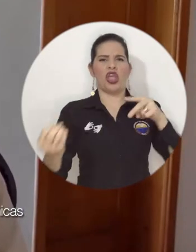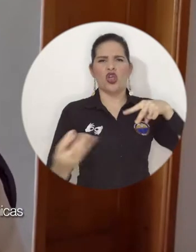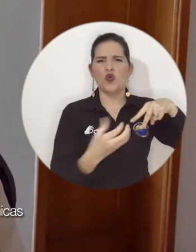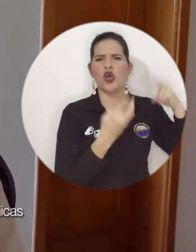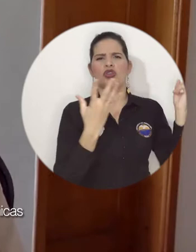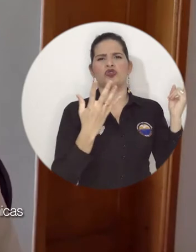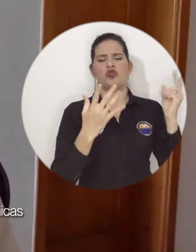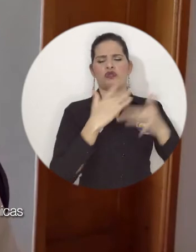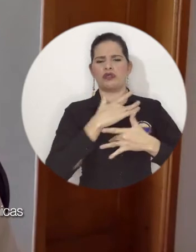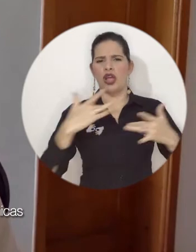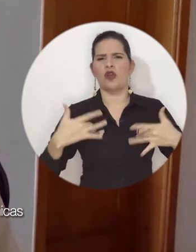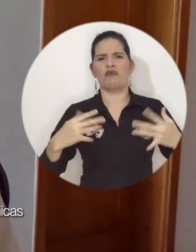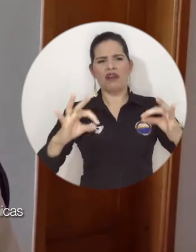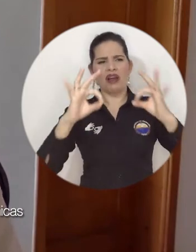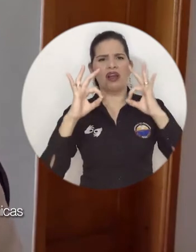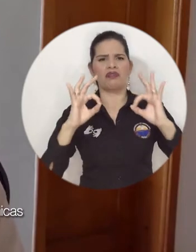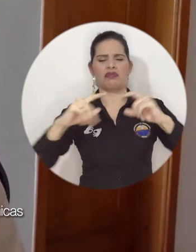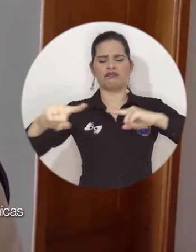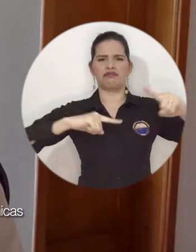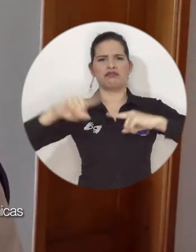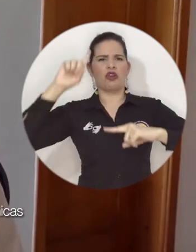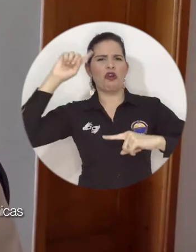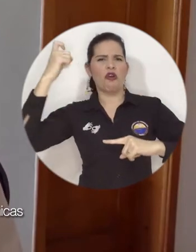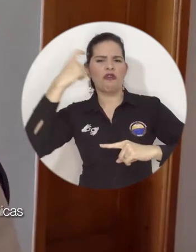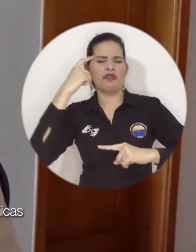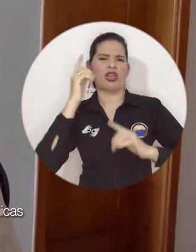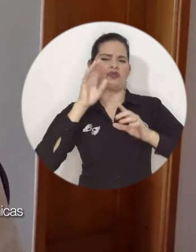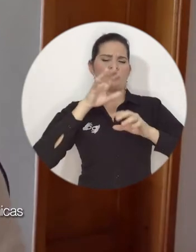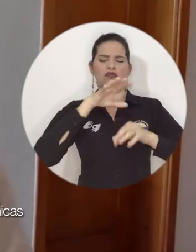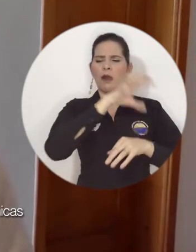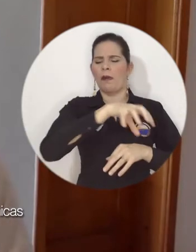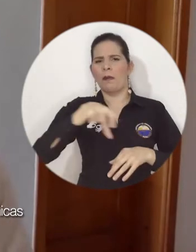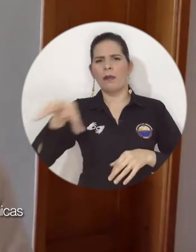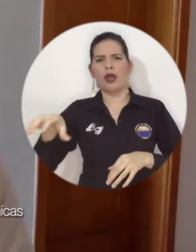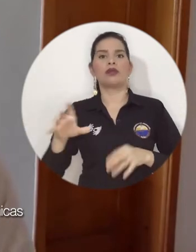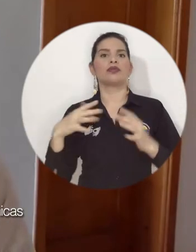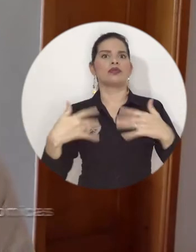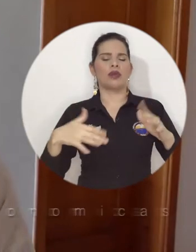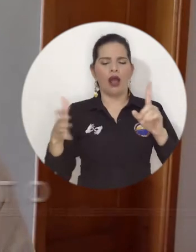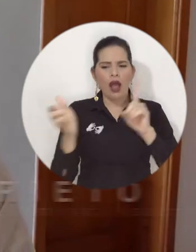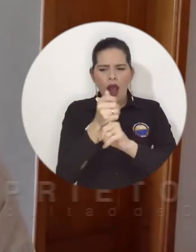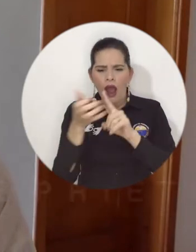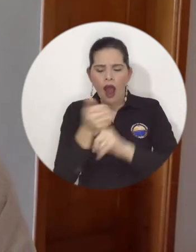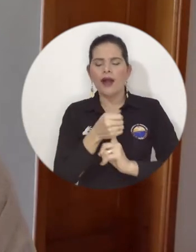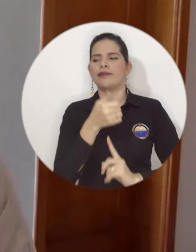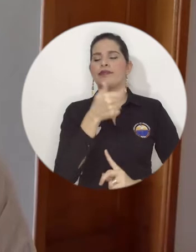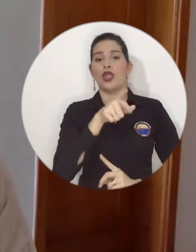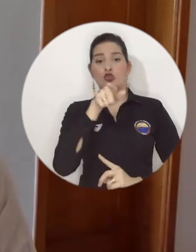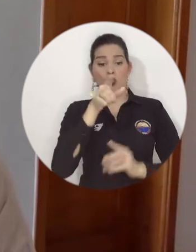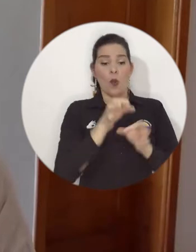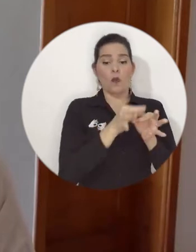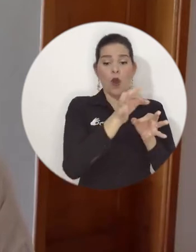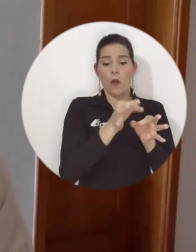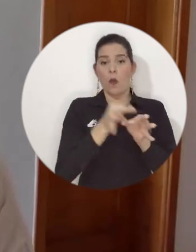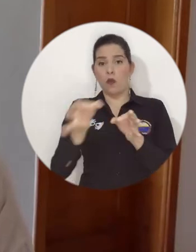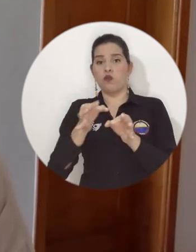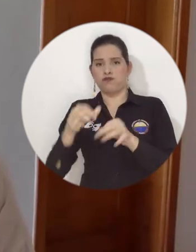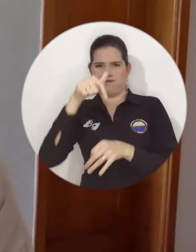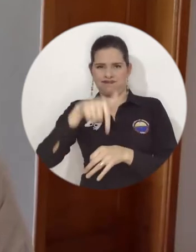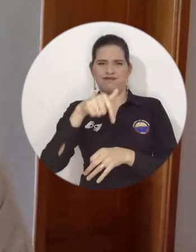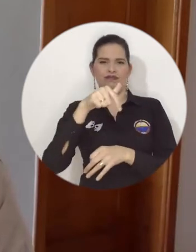educación, la salud, la seguridad y la calidad de la gestión pública local. Y los resultados que encontramos es que los